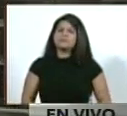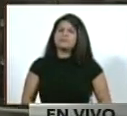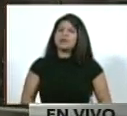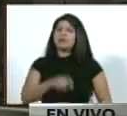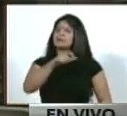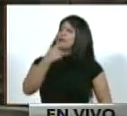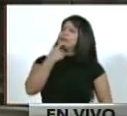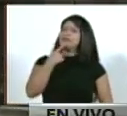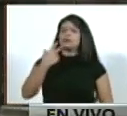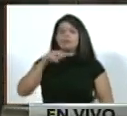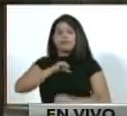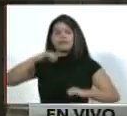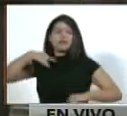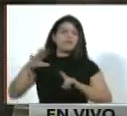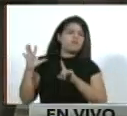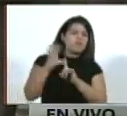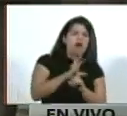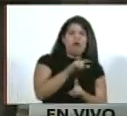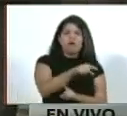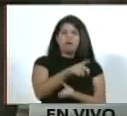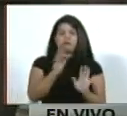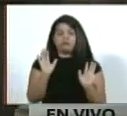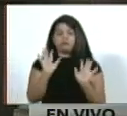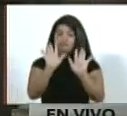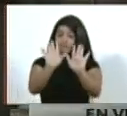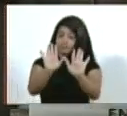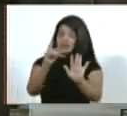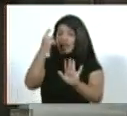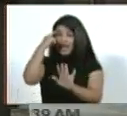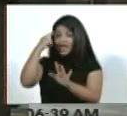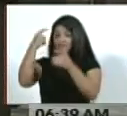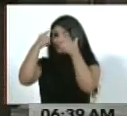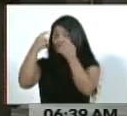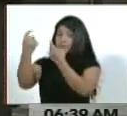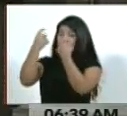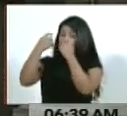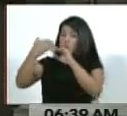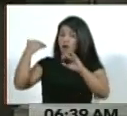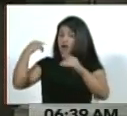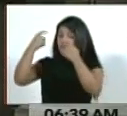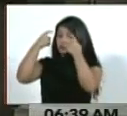De represión. Si algo nos enseñó el comandante Hugo Chávez